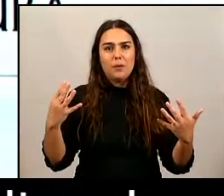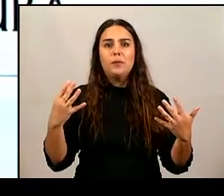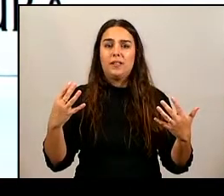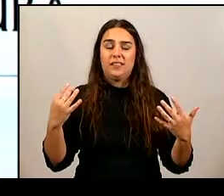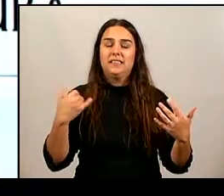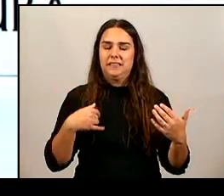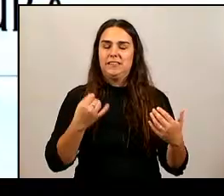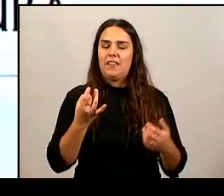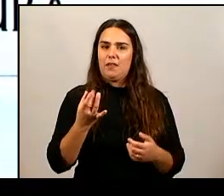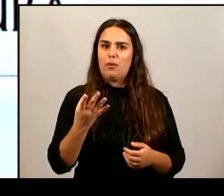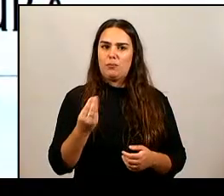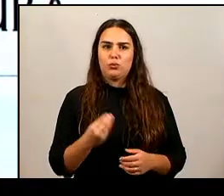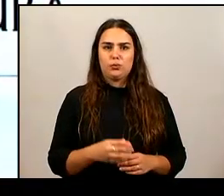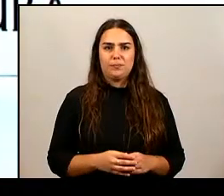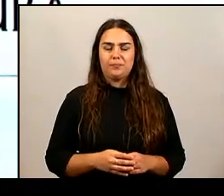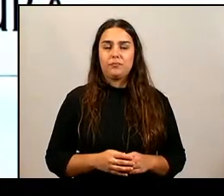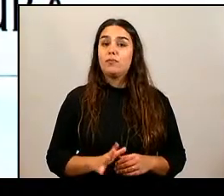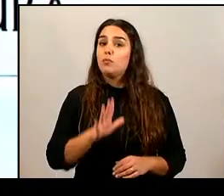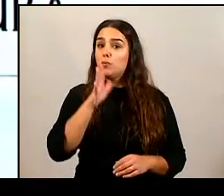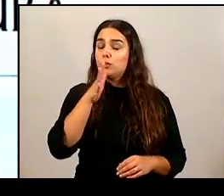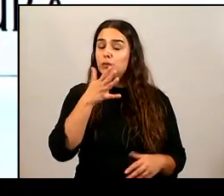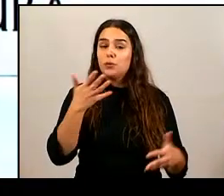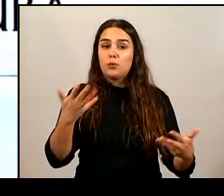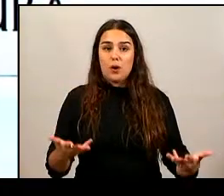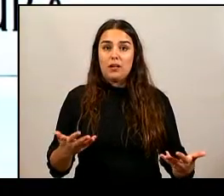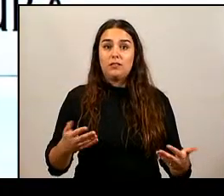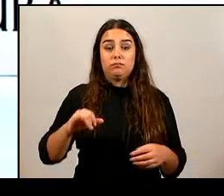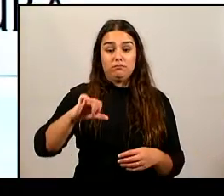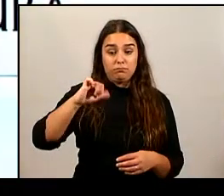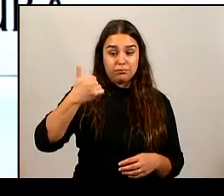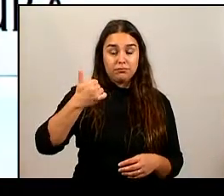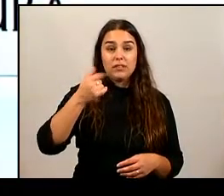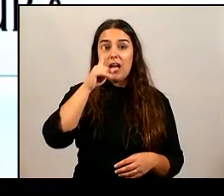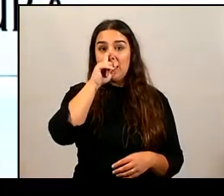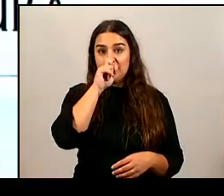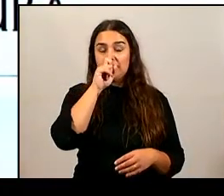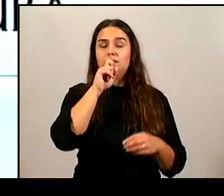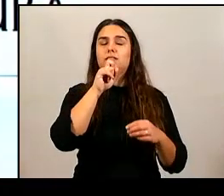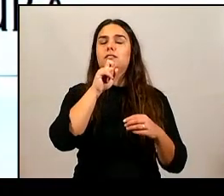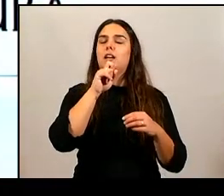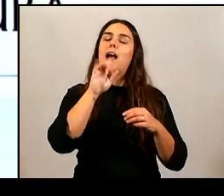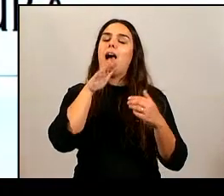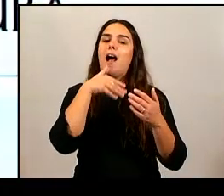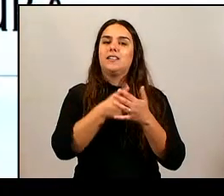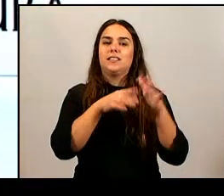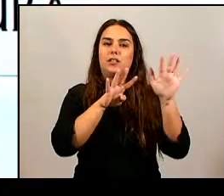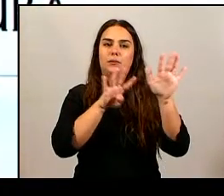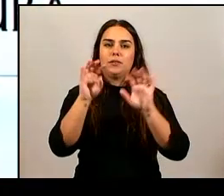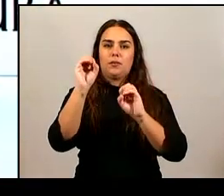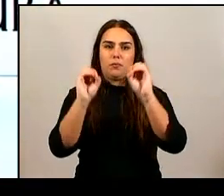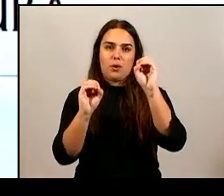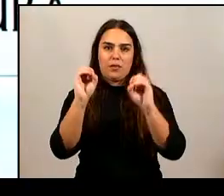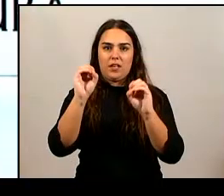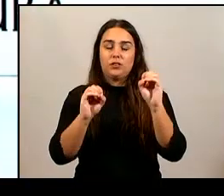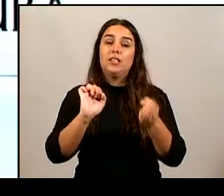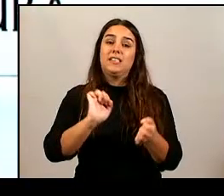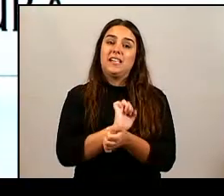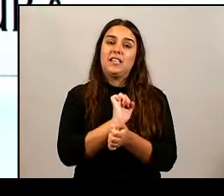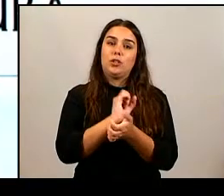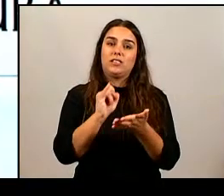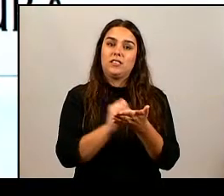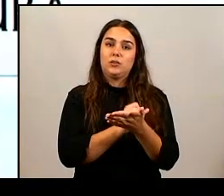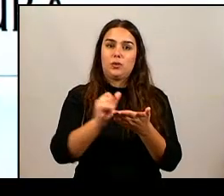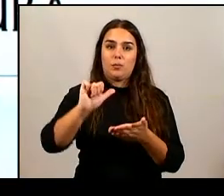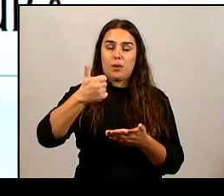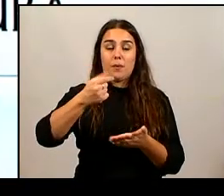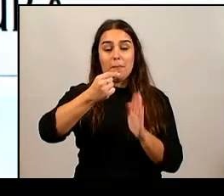déficit. La causa está en la bonificación de hasta el 99% de los créditos de las asignaturas aprobadas, una